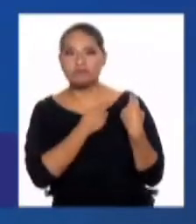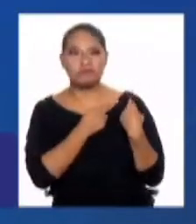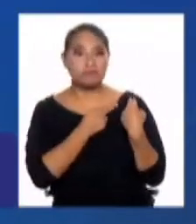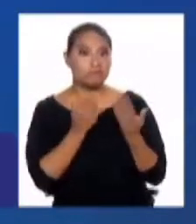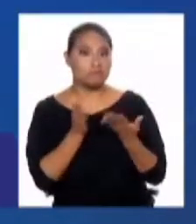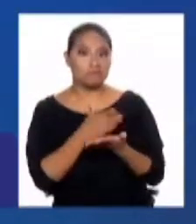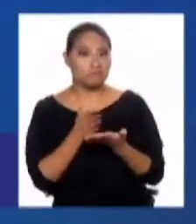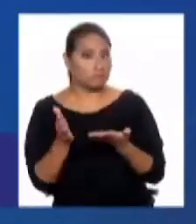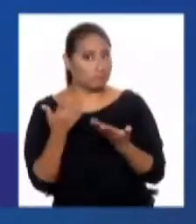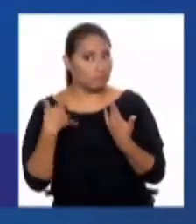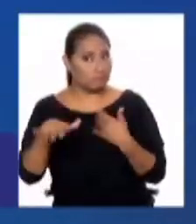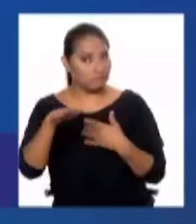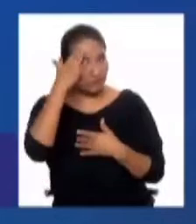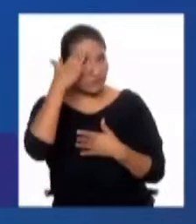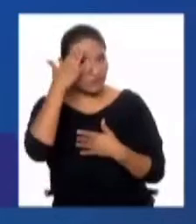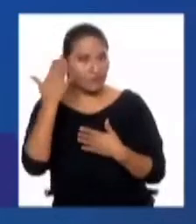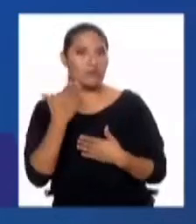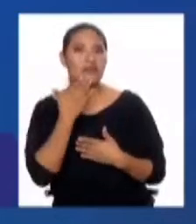Y eso se sabe en todo el mundo.